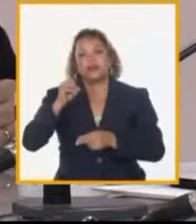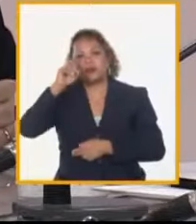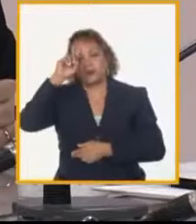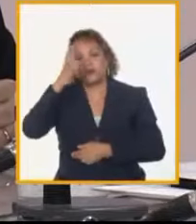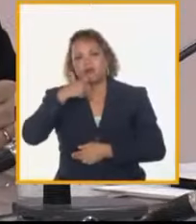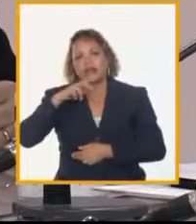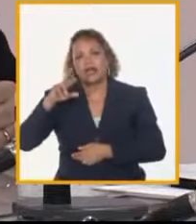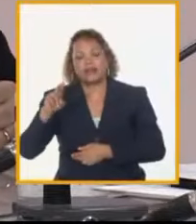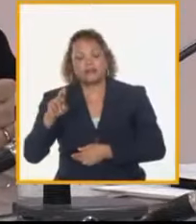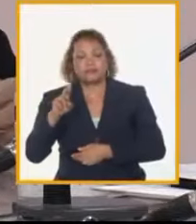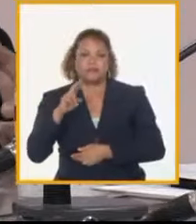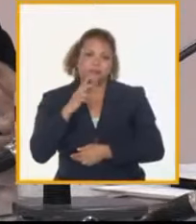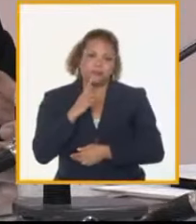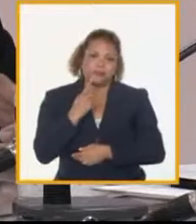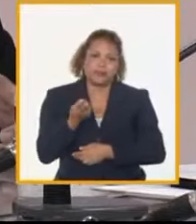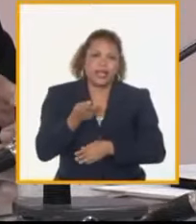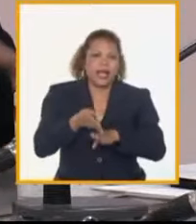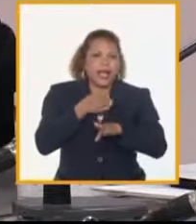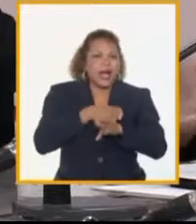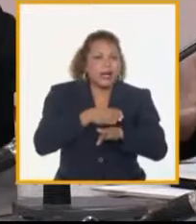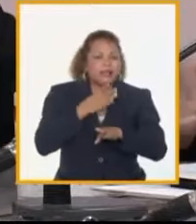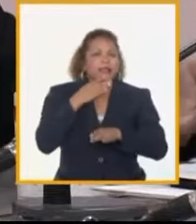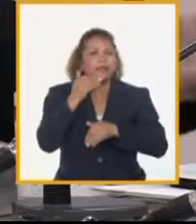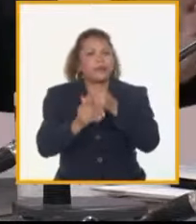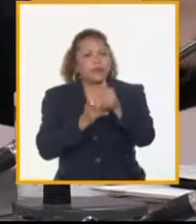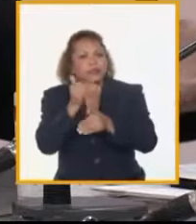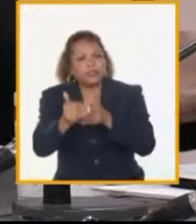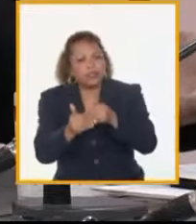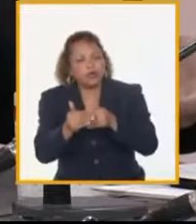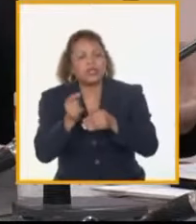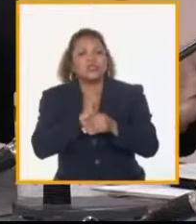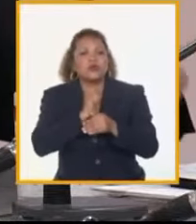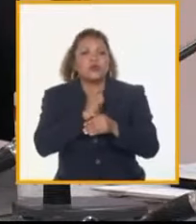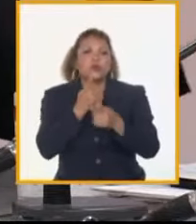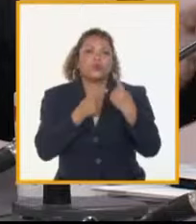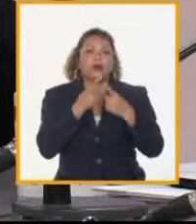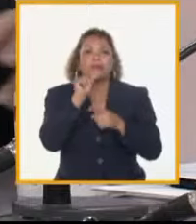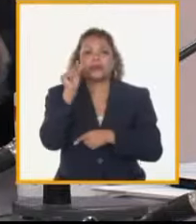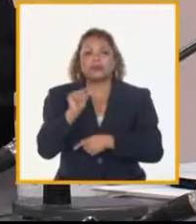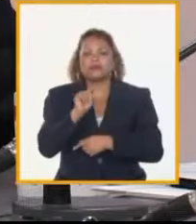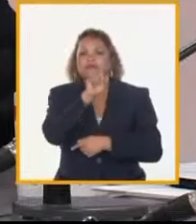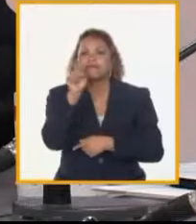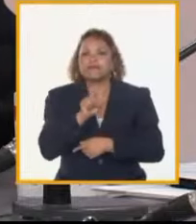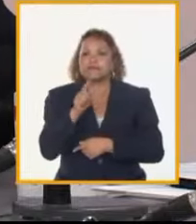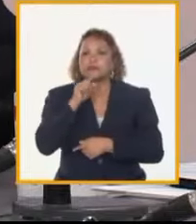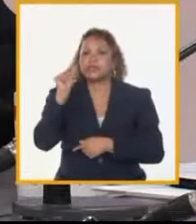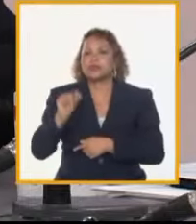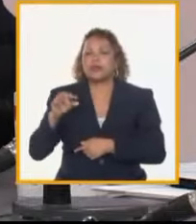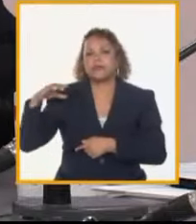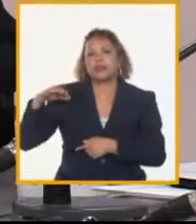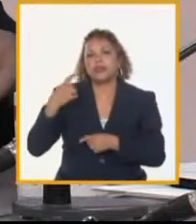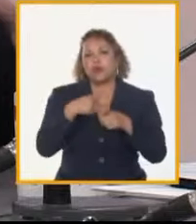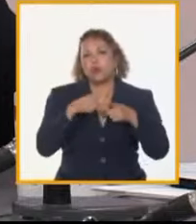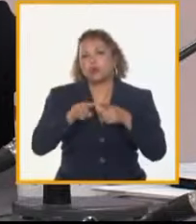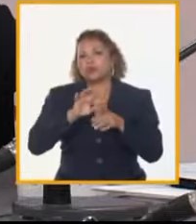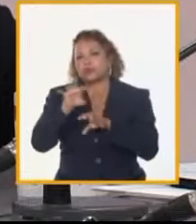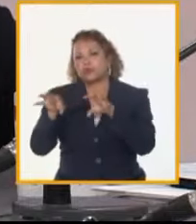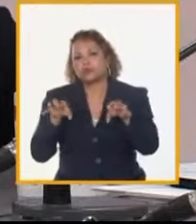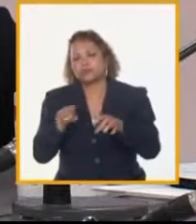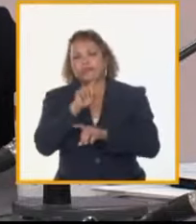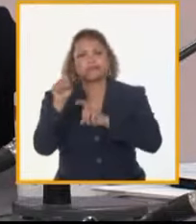de que hablemos un poquito de las proyecciones en lo que nos queda, hay una pregunta de alguien de Pinar del Río y de otros lugares que hablan de